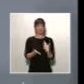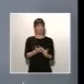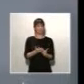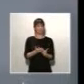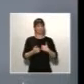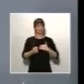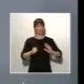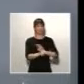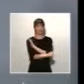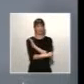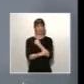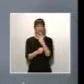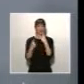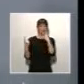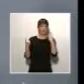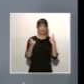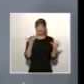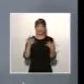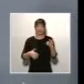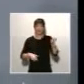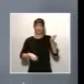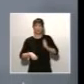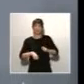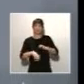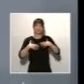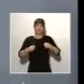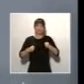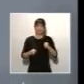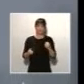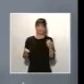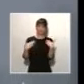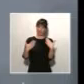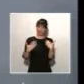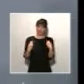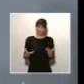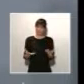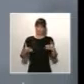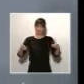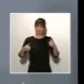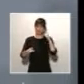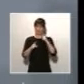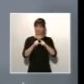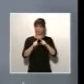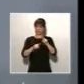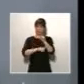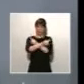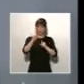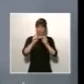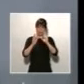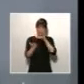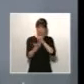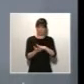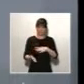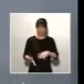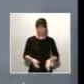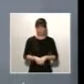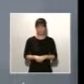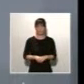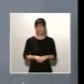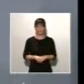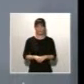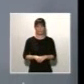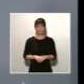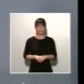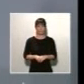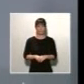profesionales sanitarios en nuestro Sistema Nacional de Salud para hacer frente a esta crisis en la que nos encontramos. Estamos identificando también